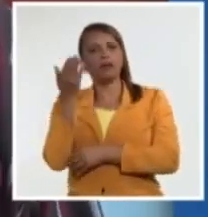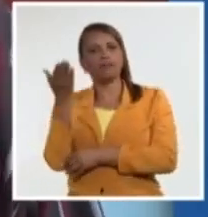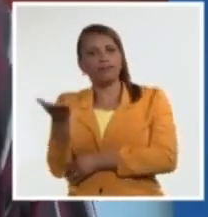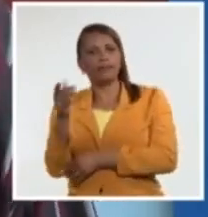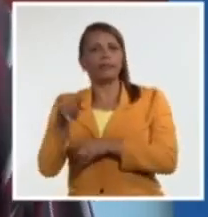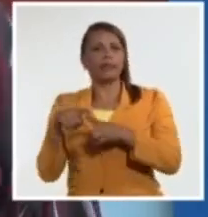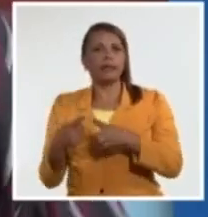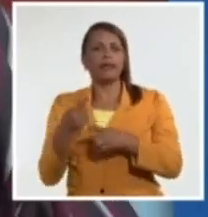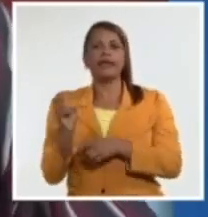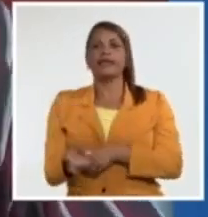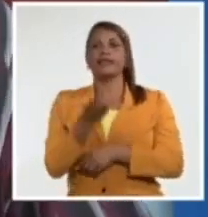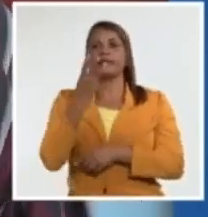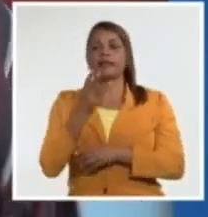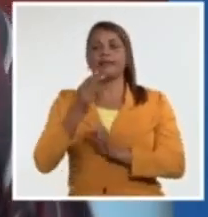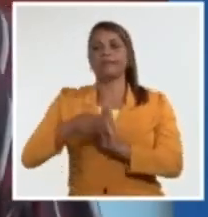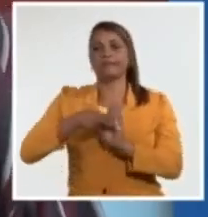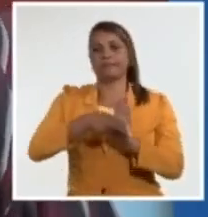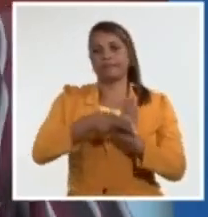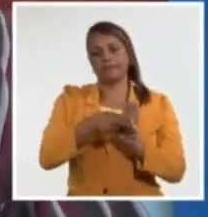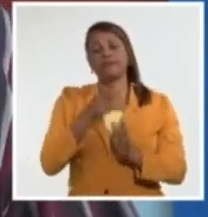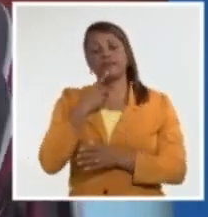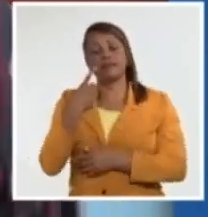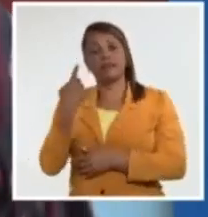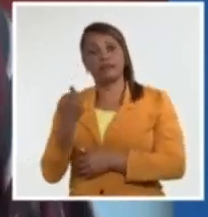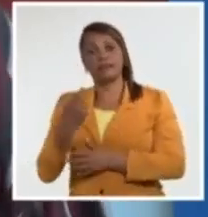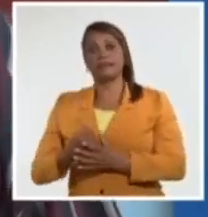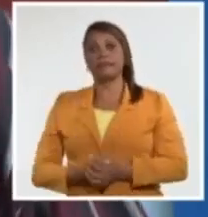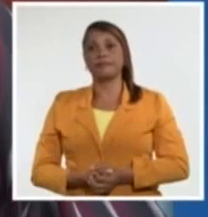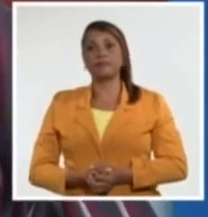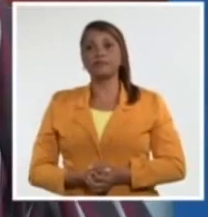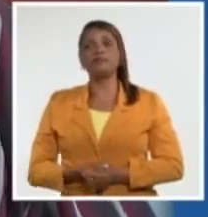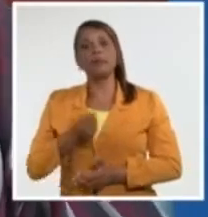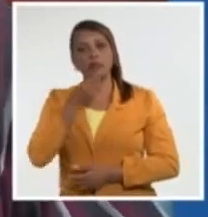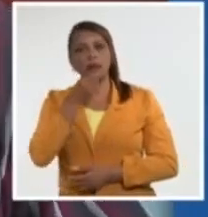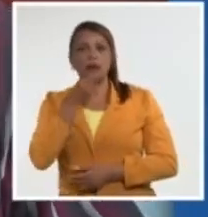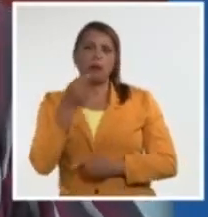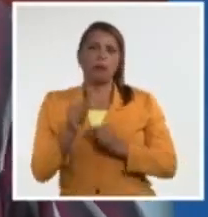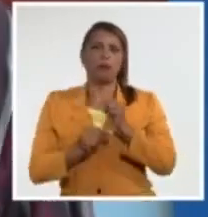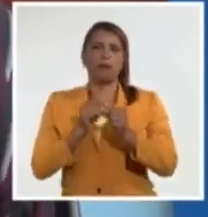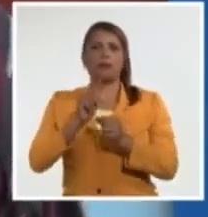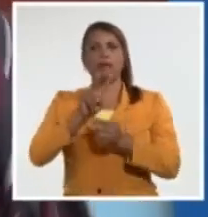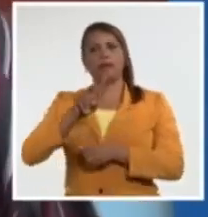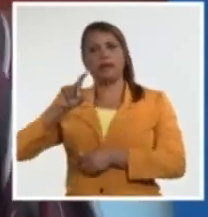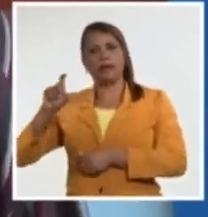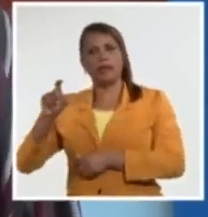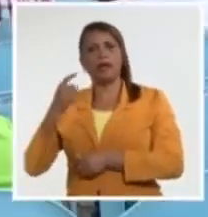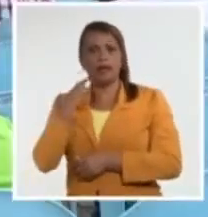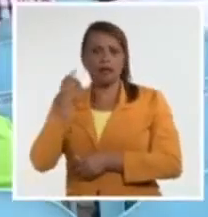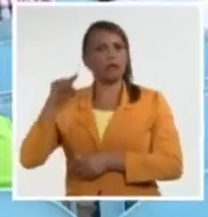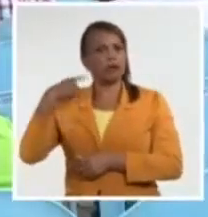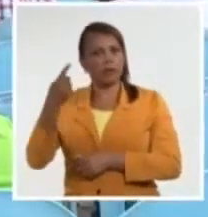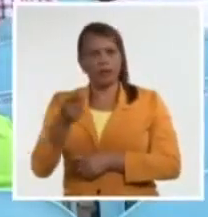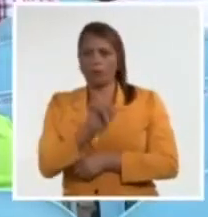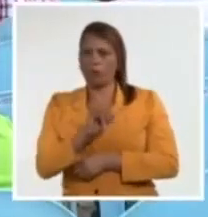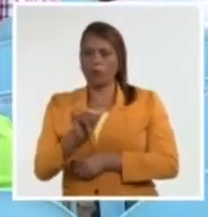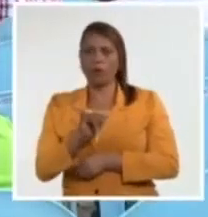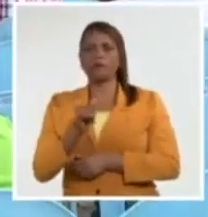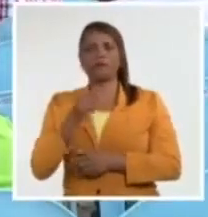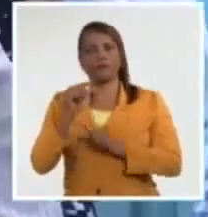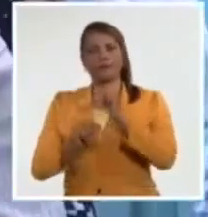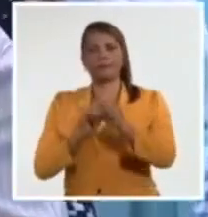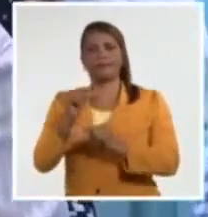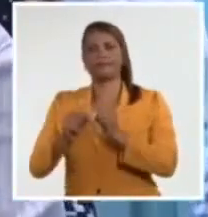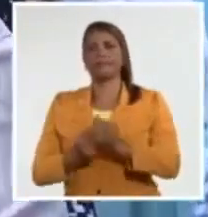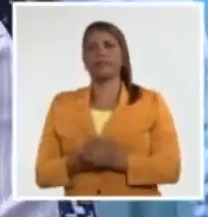le construyamos tres ferrobuses. O sea, hay perspectivas de que se sigan produciendo. Tenemos algunos en Villa Clara para el año que viene ya comprometidos también. El ministro